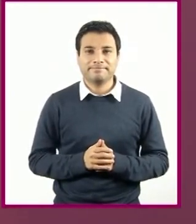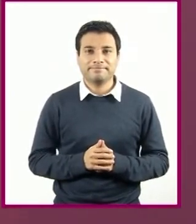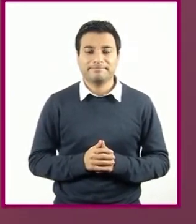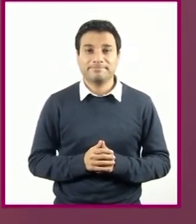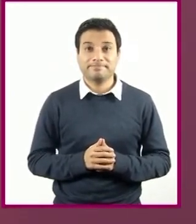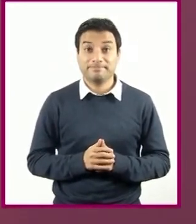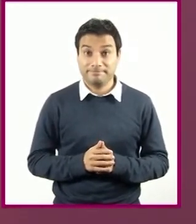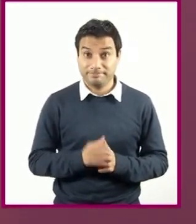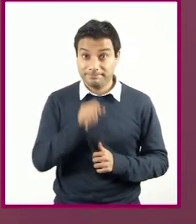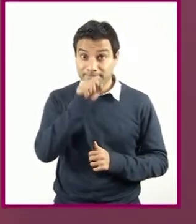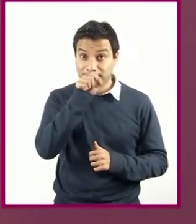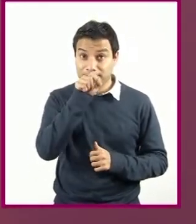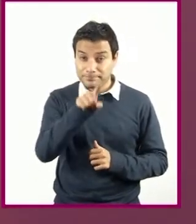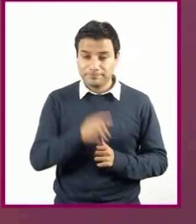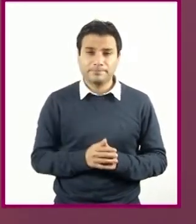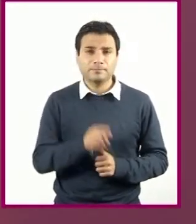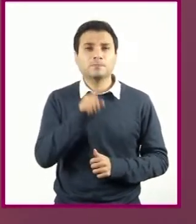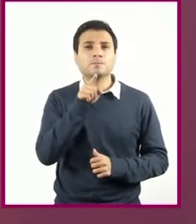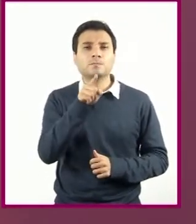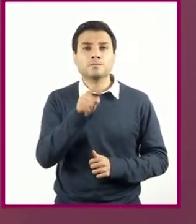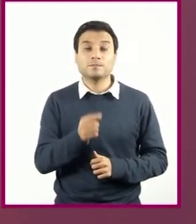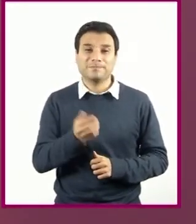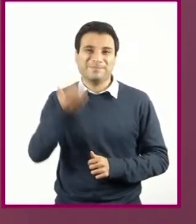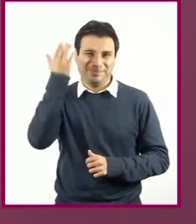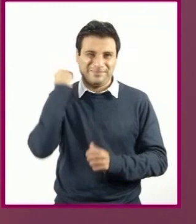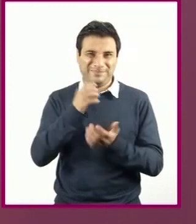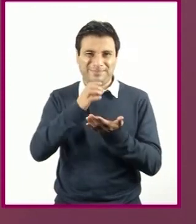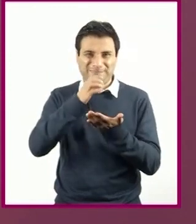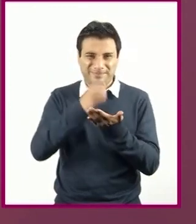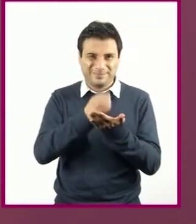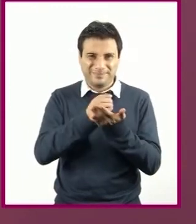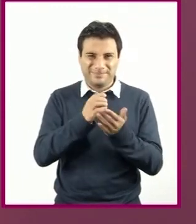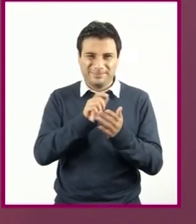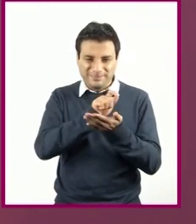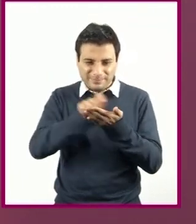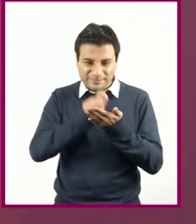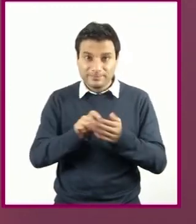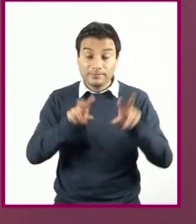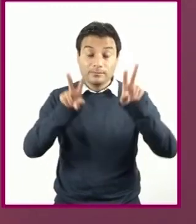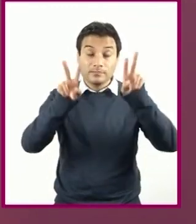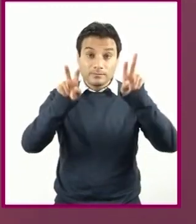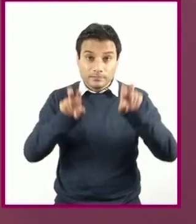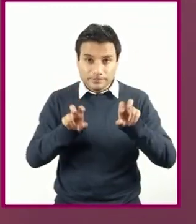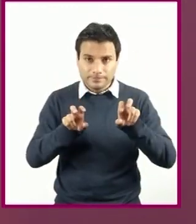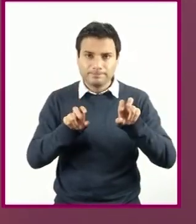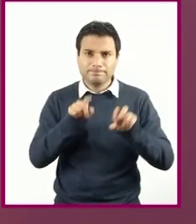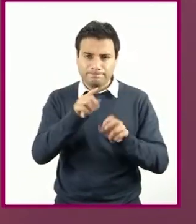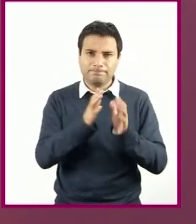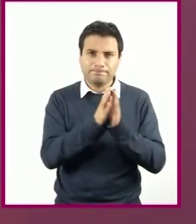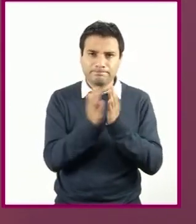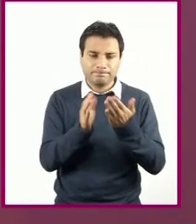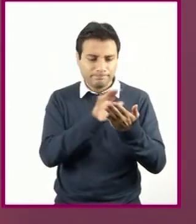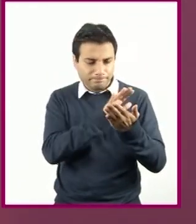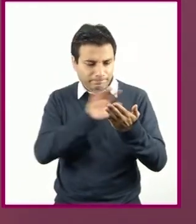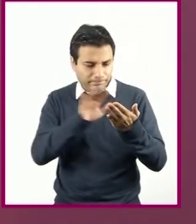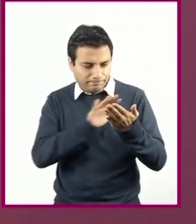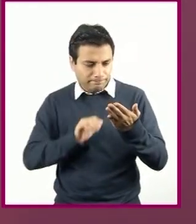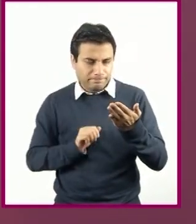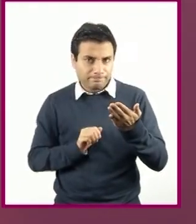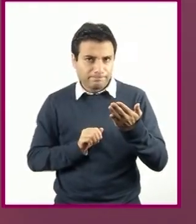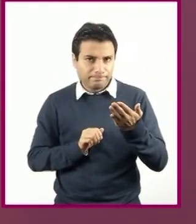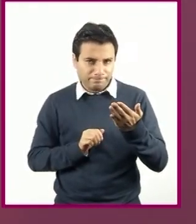Asimismo, retomen sus apuntes de las sesiones pasadas y el reto que elaboraron en la sesión. ¿Dónde